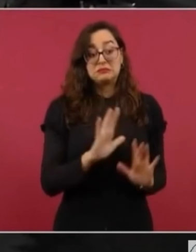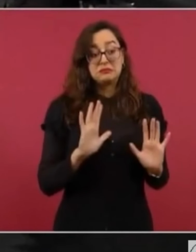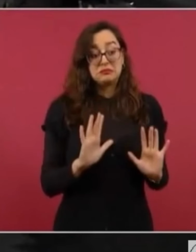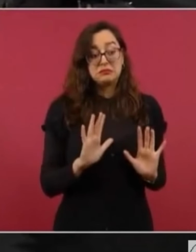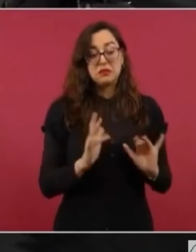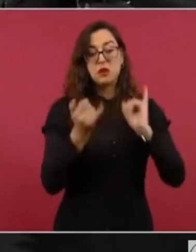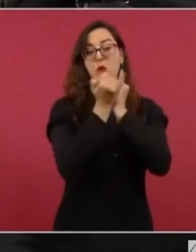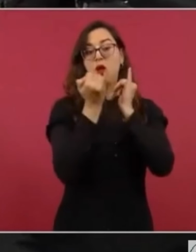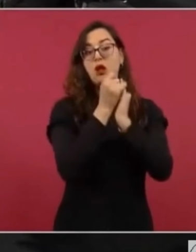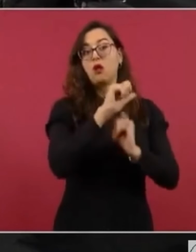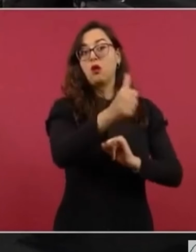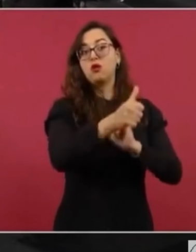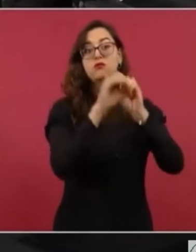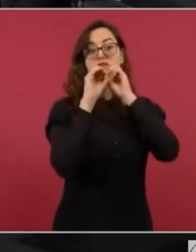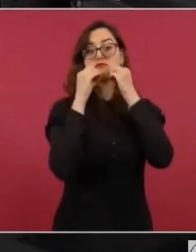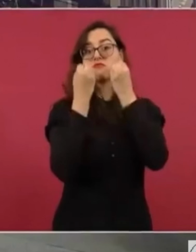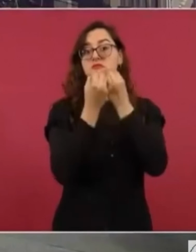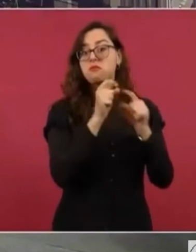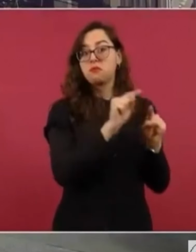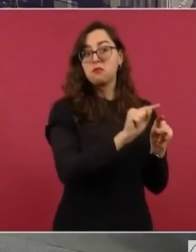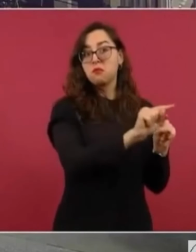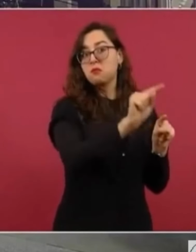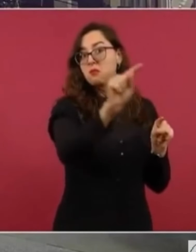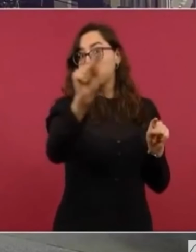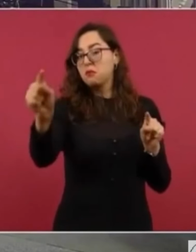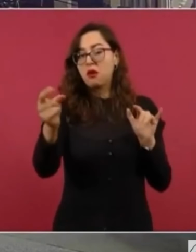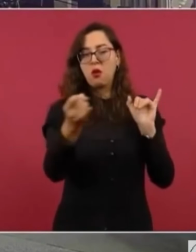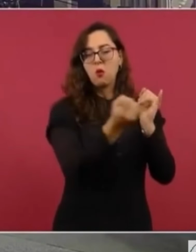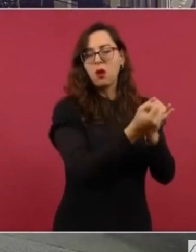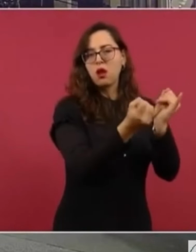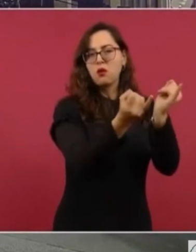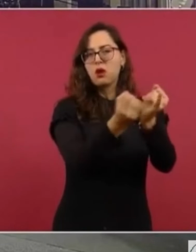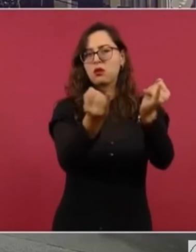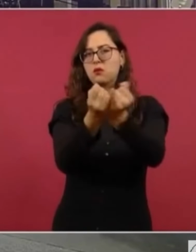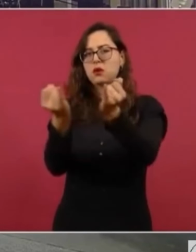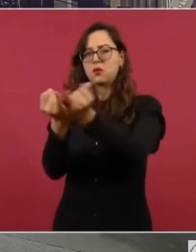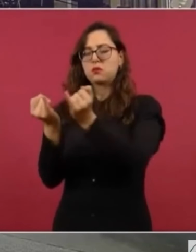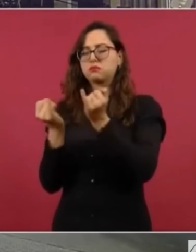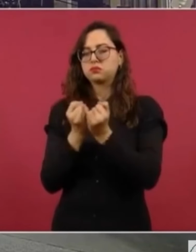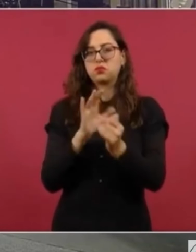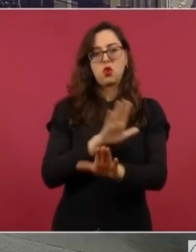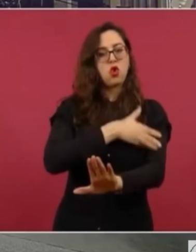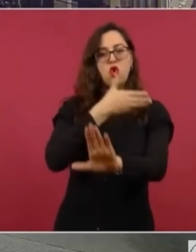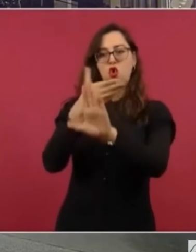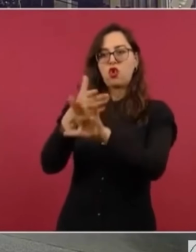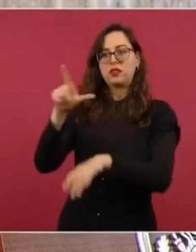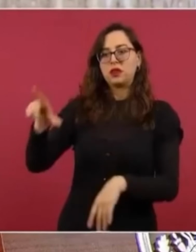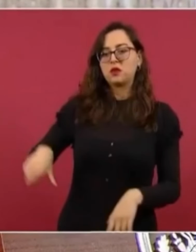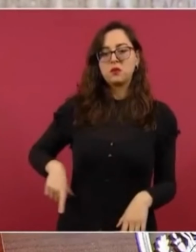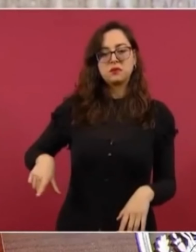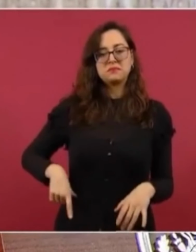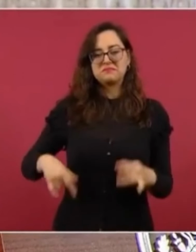muchas organizaciones supuestamente independientes.